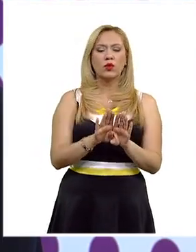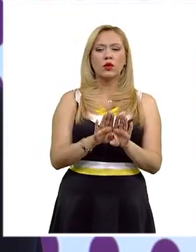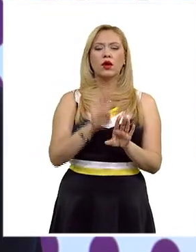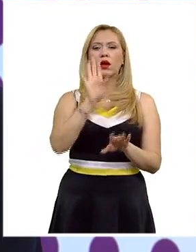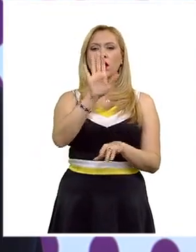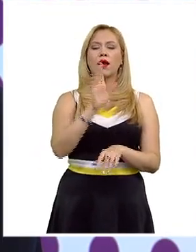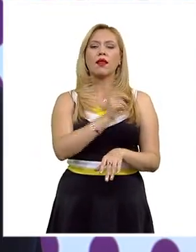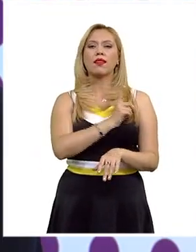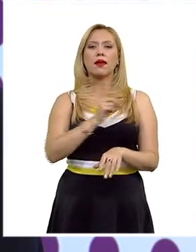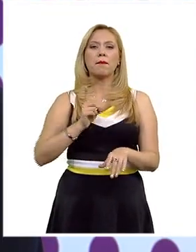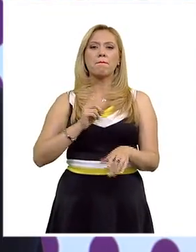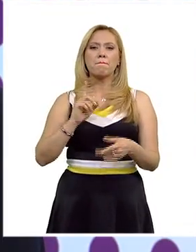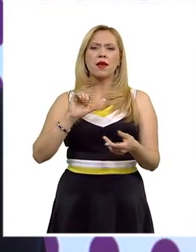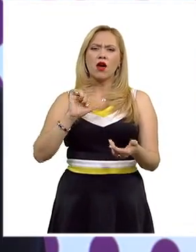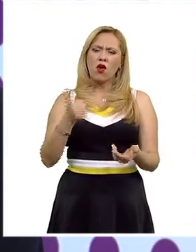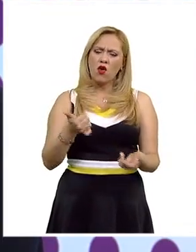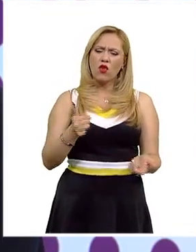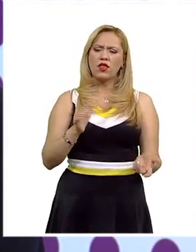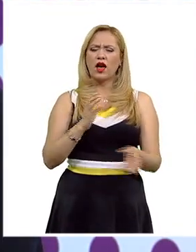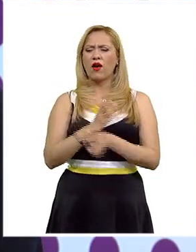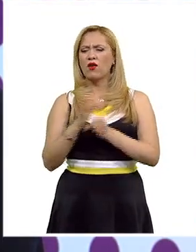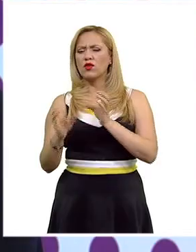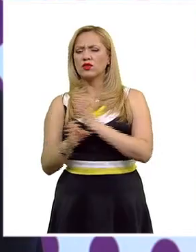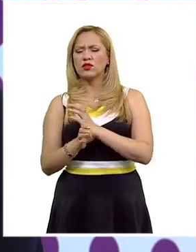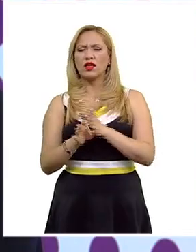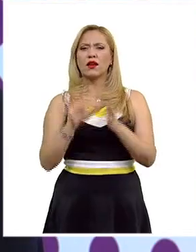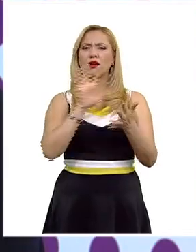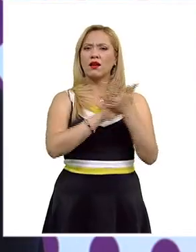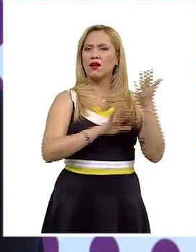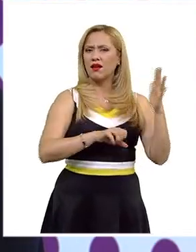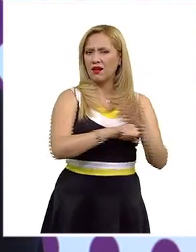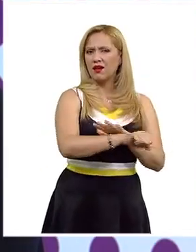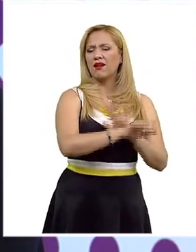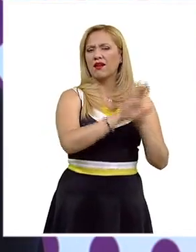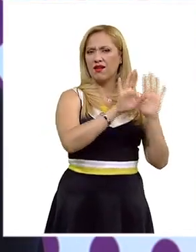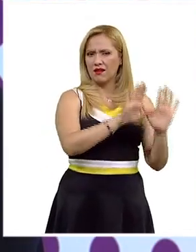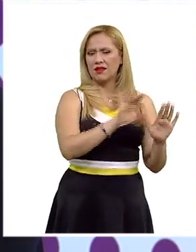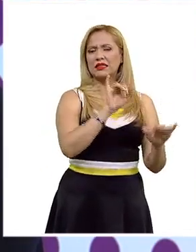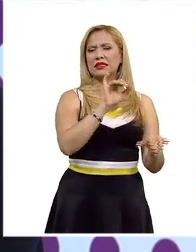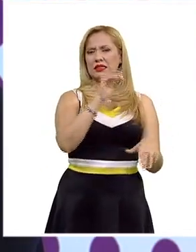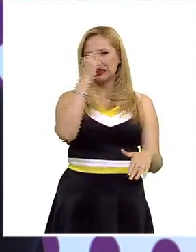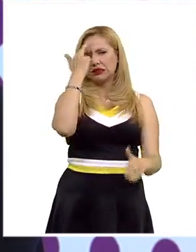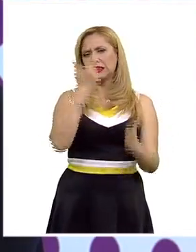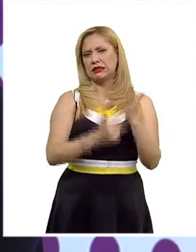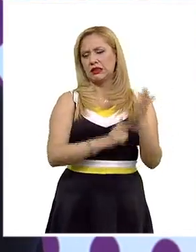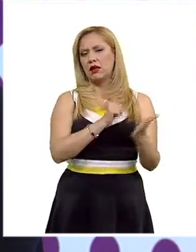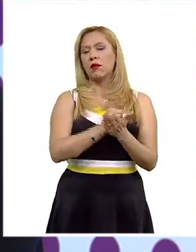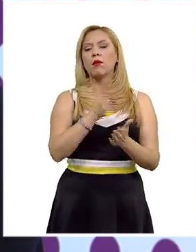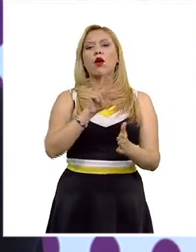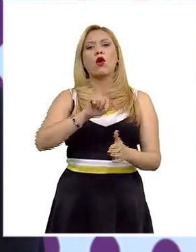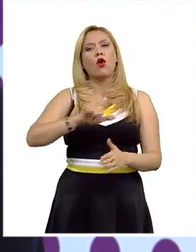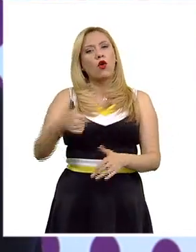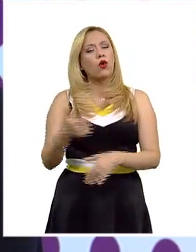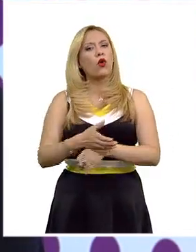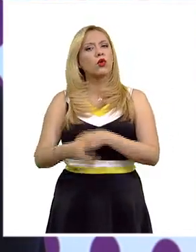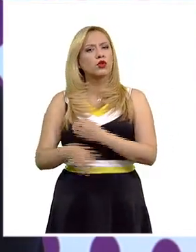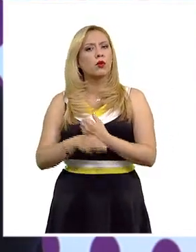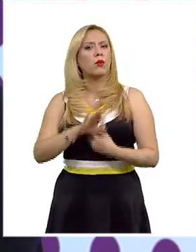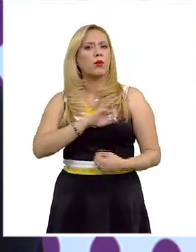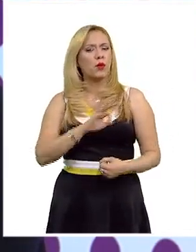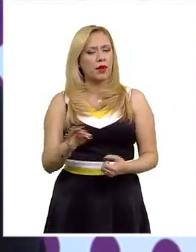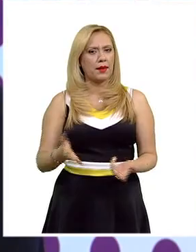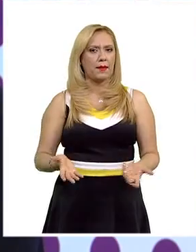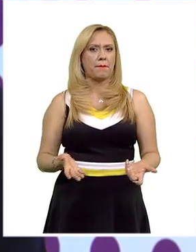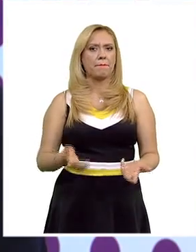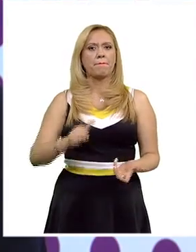tener mecanismos alternos a lo penal, ¿no? O sea, en realidad el acoso sexual sí se configura como un delito, pero también es otras cosas, ¿no? Y también